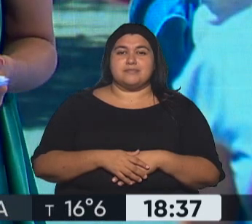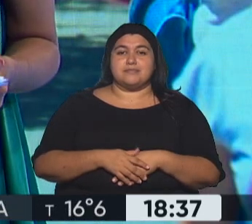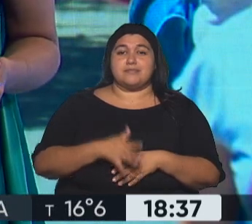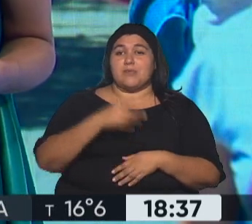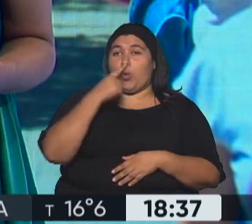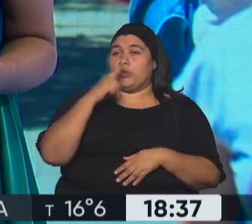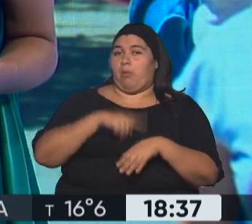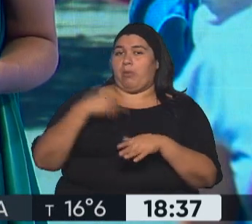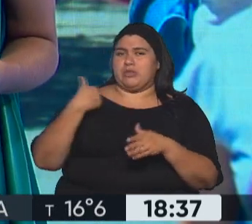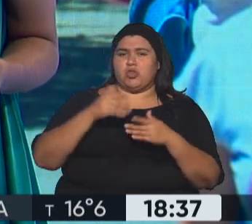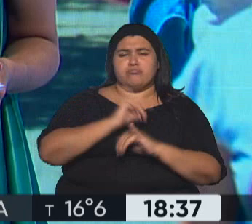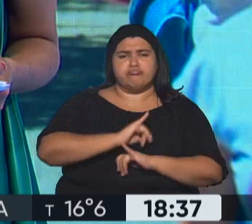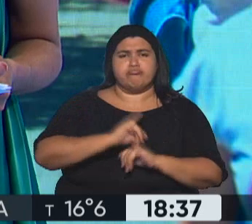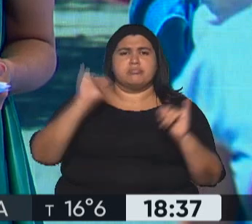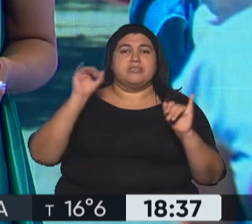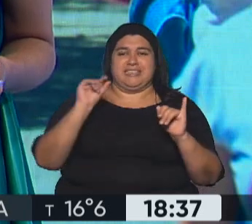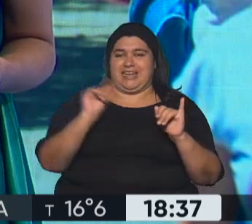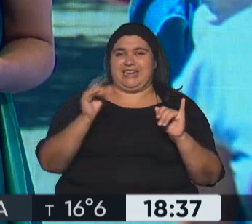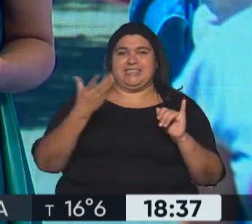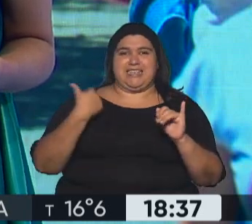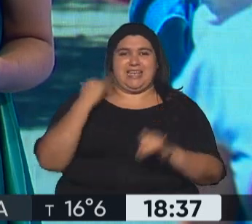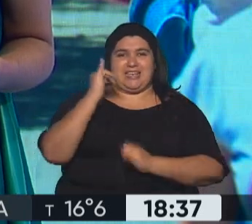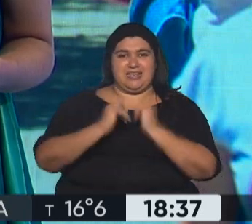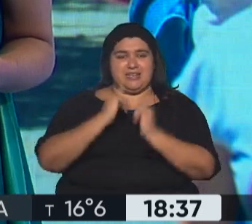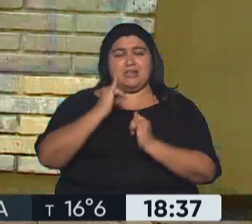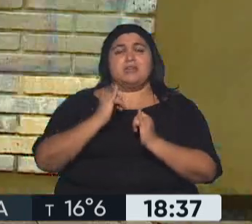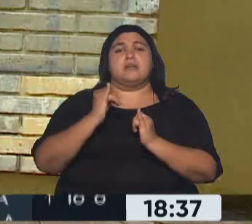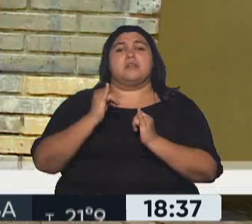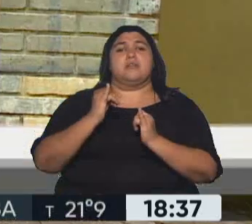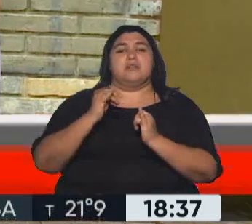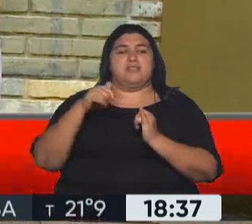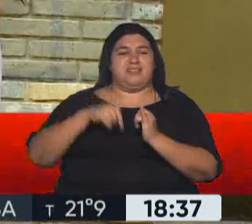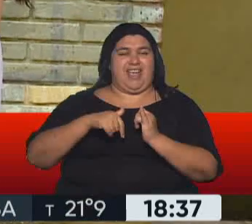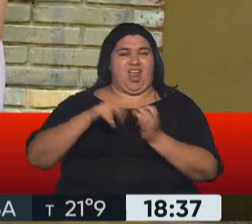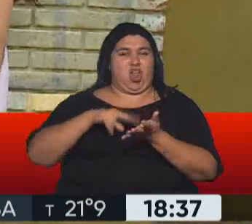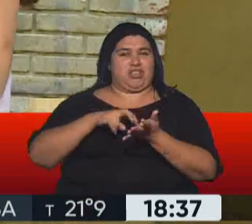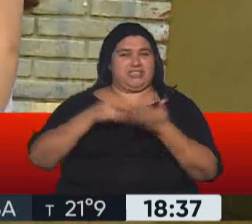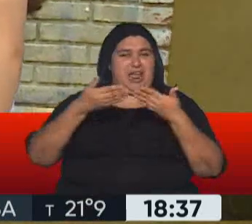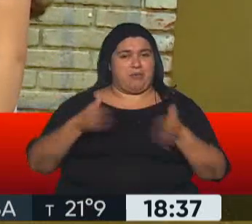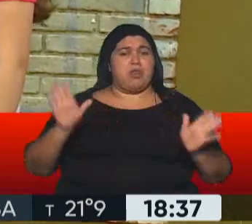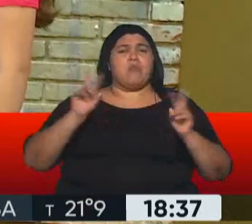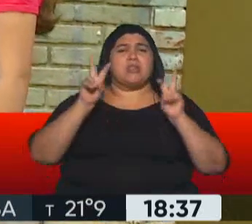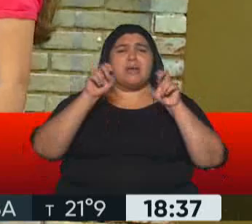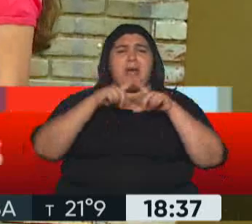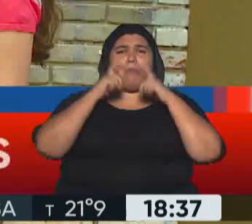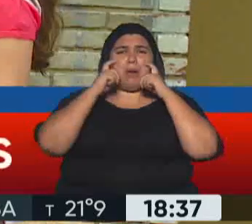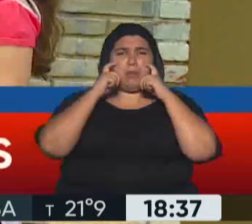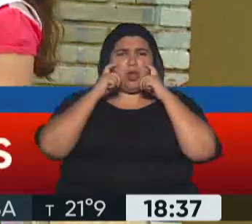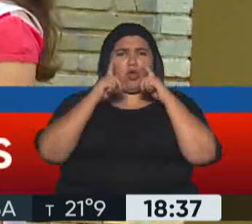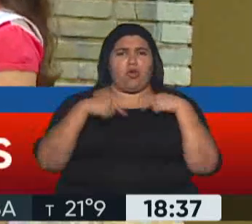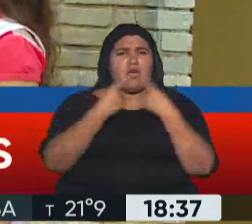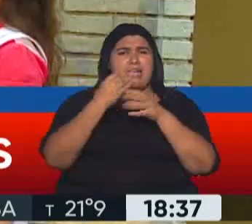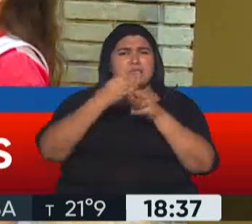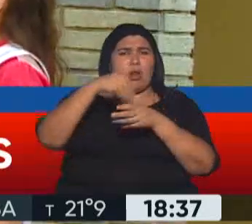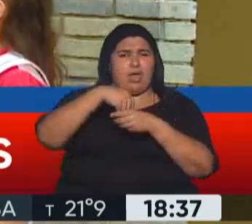Y el último momento tiene que ver con lo que anunciábamos hace instantes nada más en la apertura del noticiero y tiene que ver con el uso de barbijo en las escuelas.